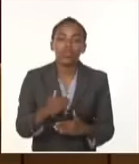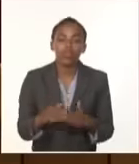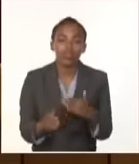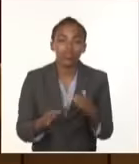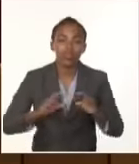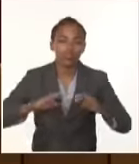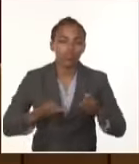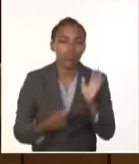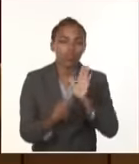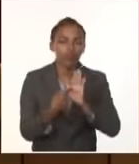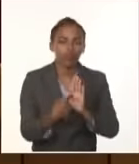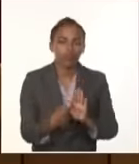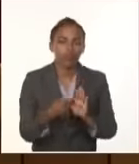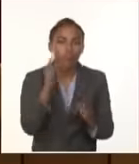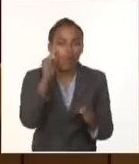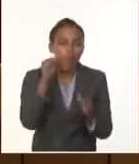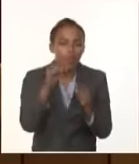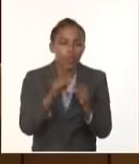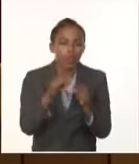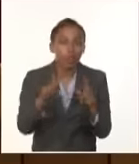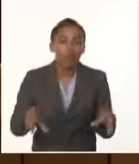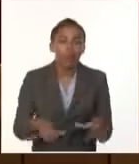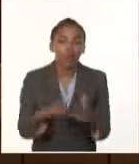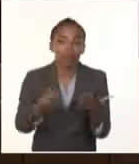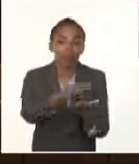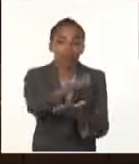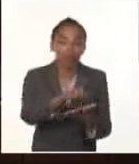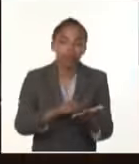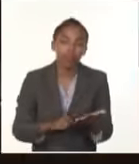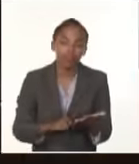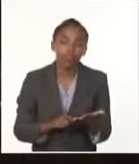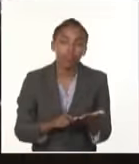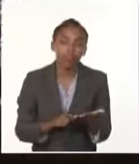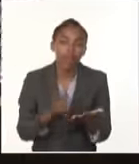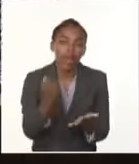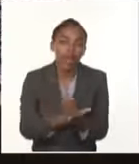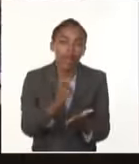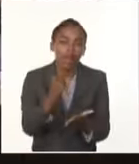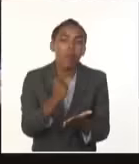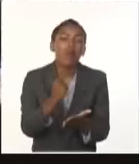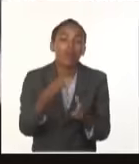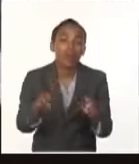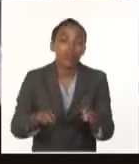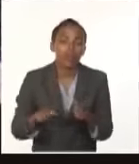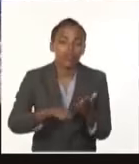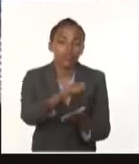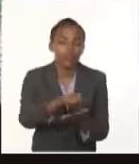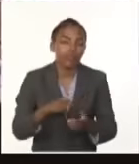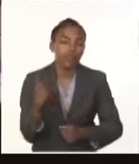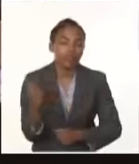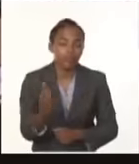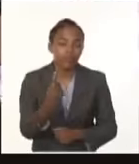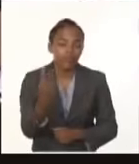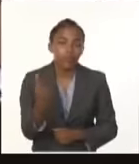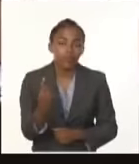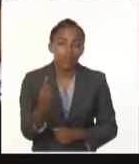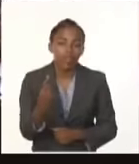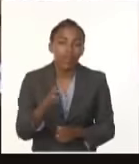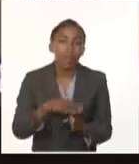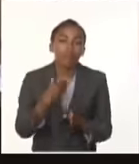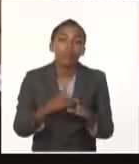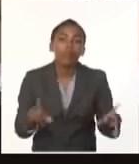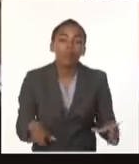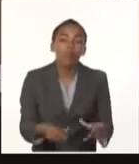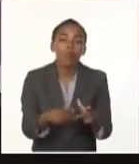el propósito de cumplir con el cronograma legislativo aprobado por la propia Asamblea y con ello hacer realidad cada uno